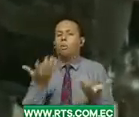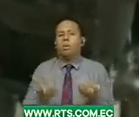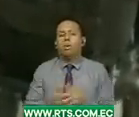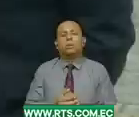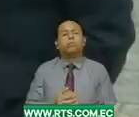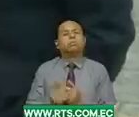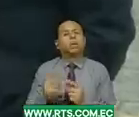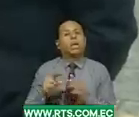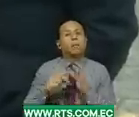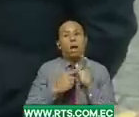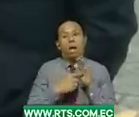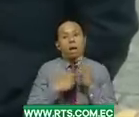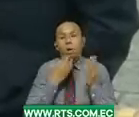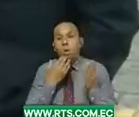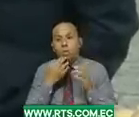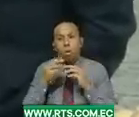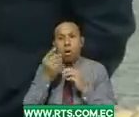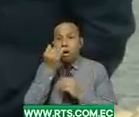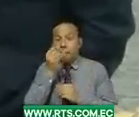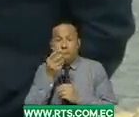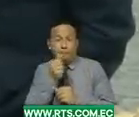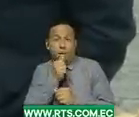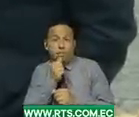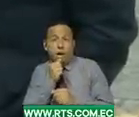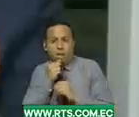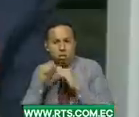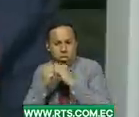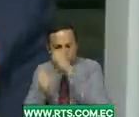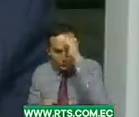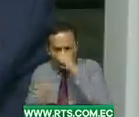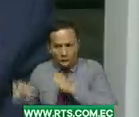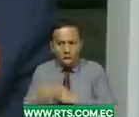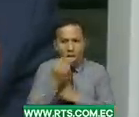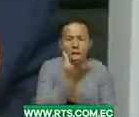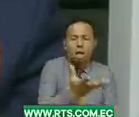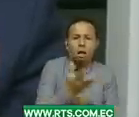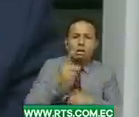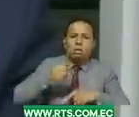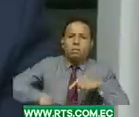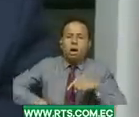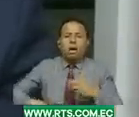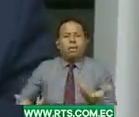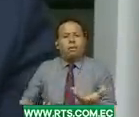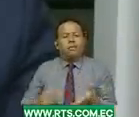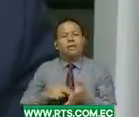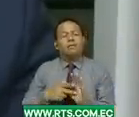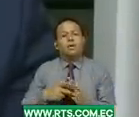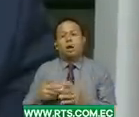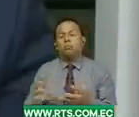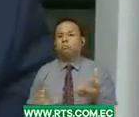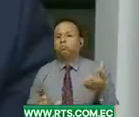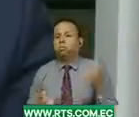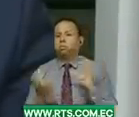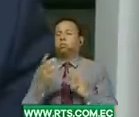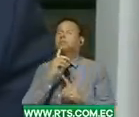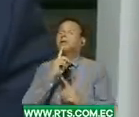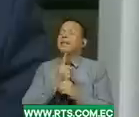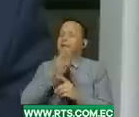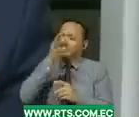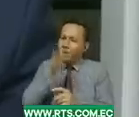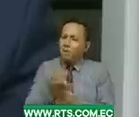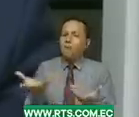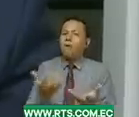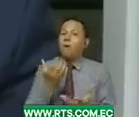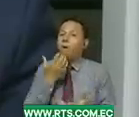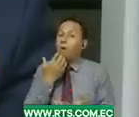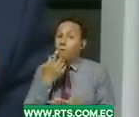intimidad. El jurista Esteban Ron, ve el lado bueno. Va a causar una conmoción, efectivamente. Sin embargo, hace que haya un cuidado, en